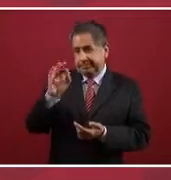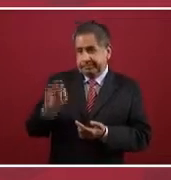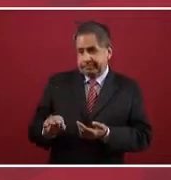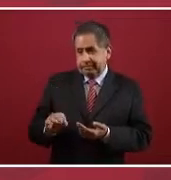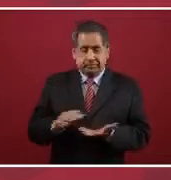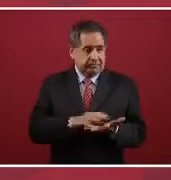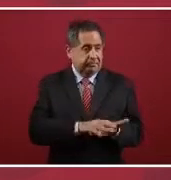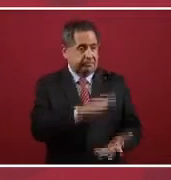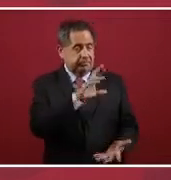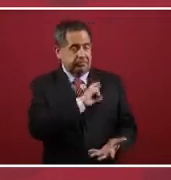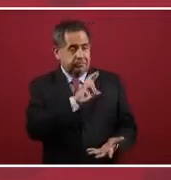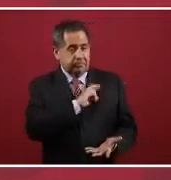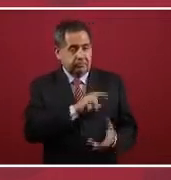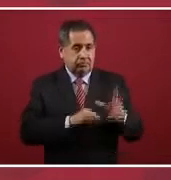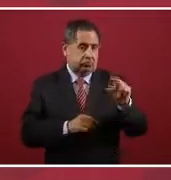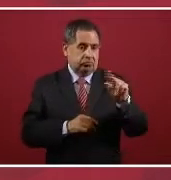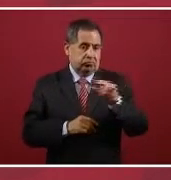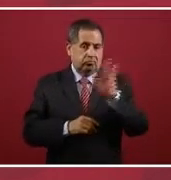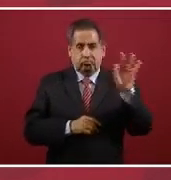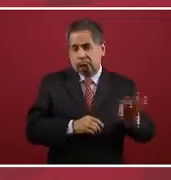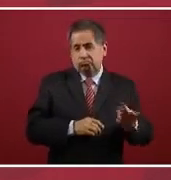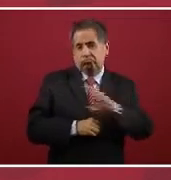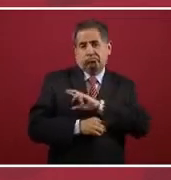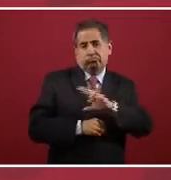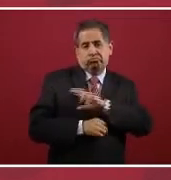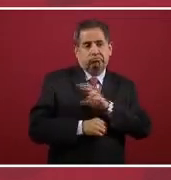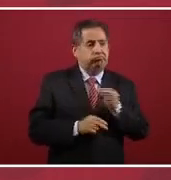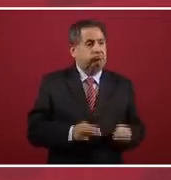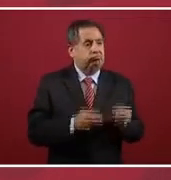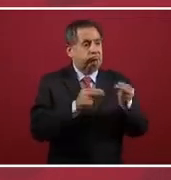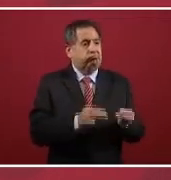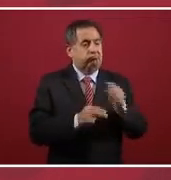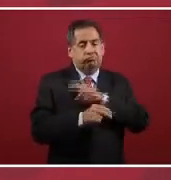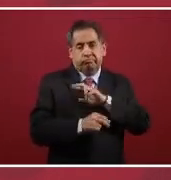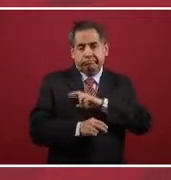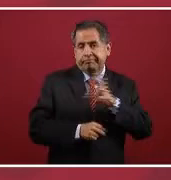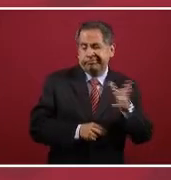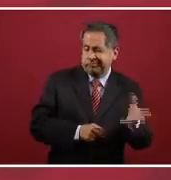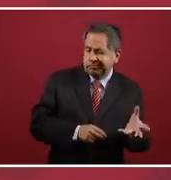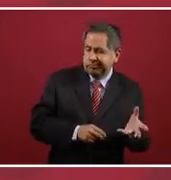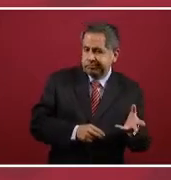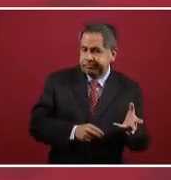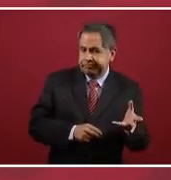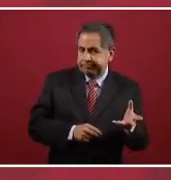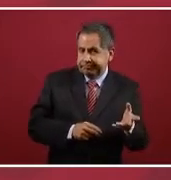eléctrica y el 80% las empresas particulares.